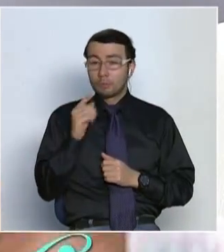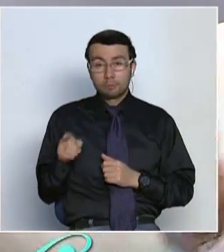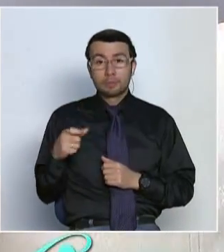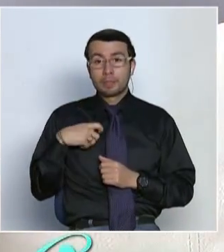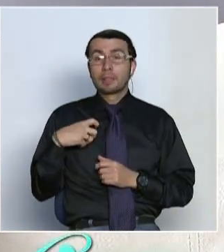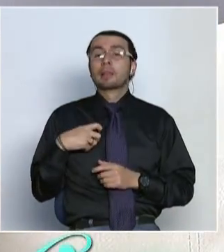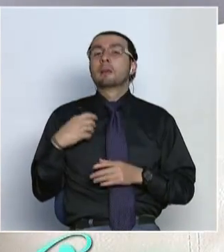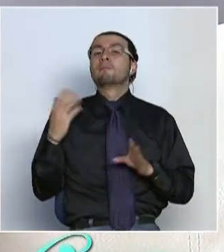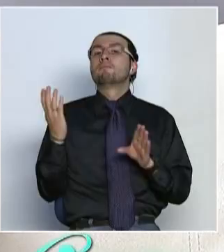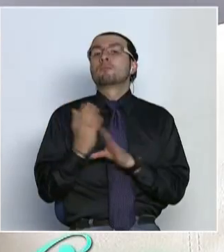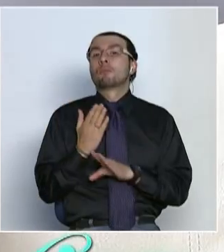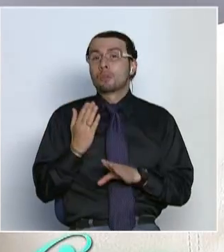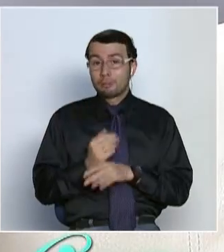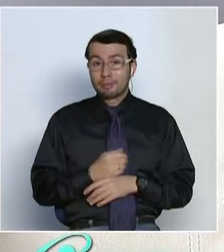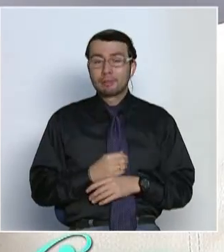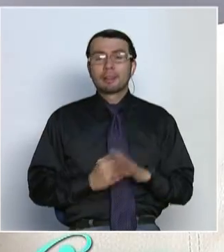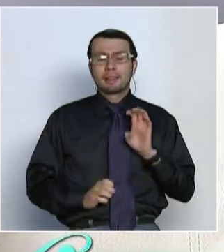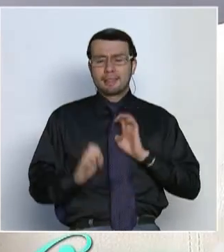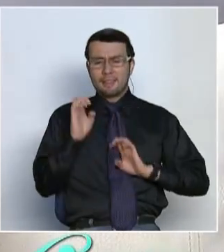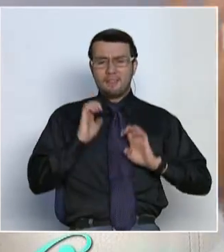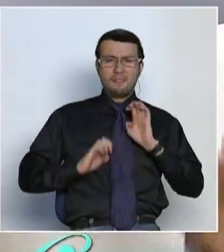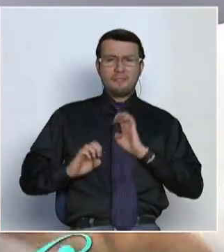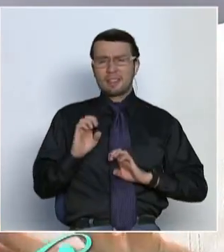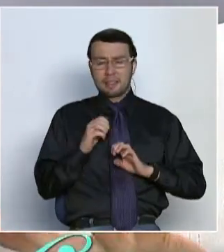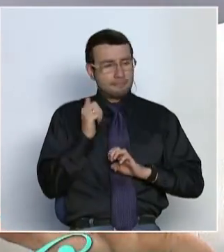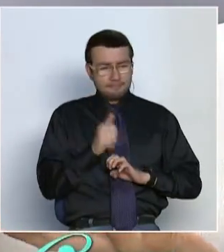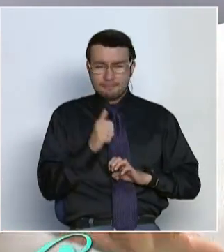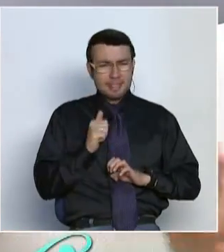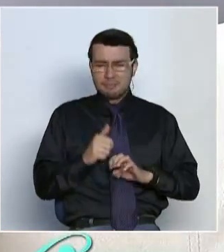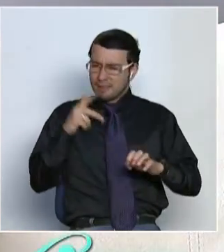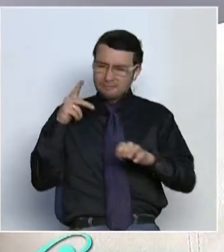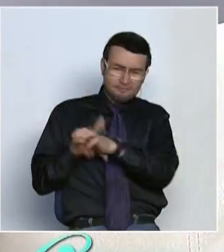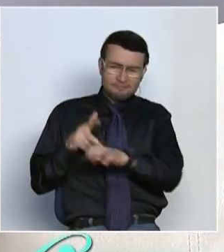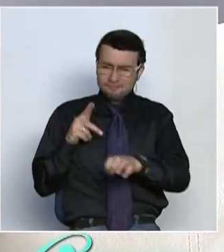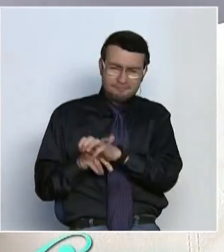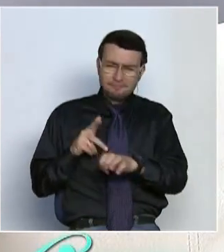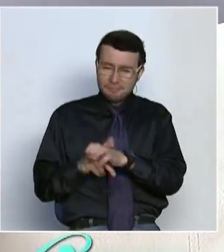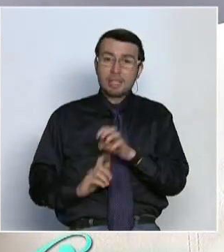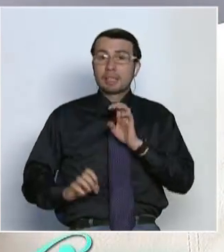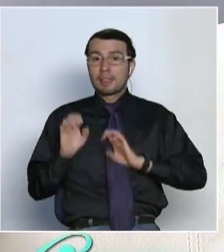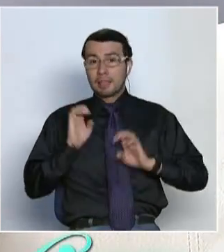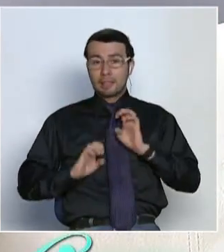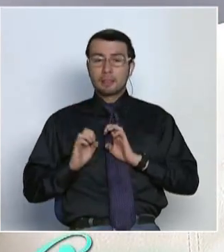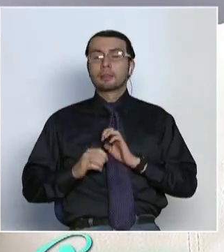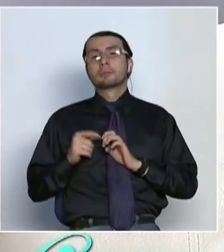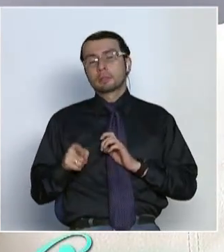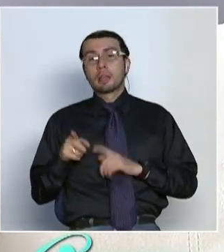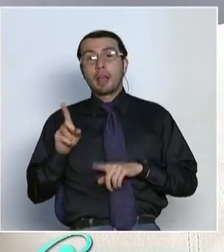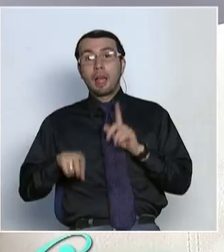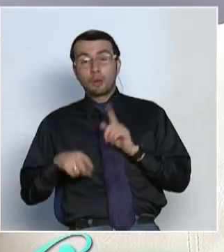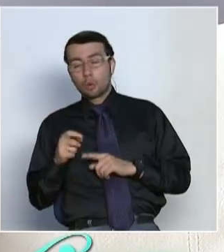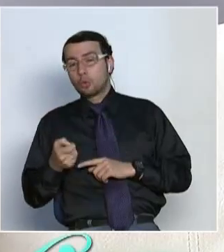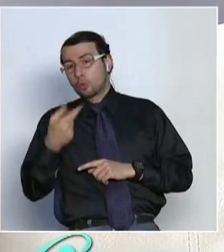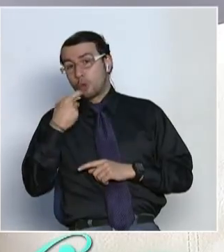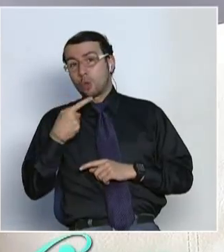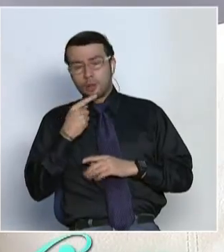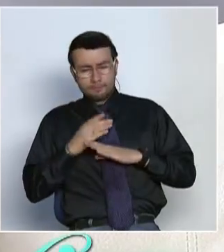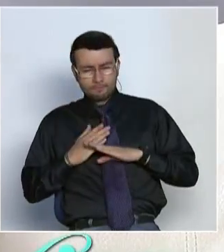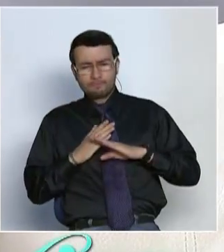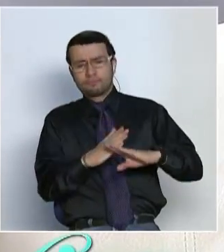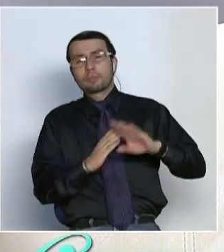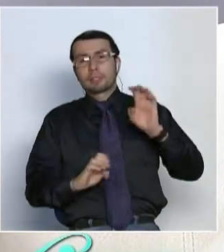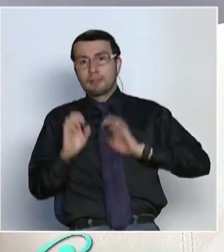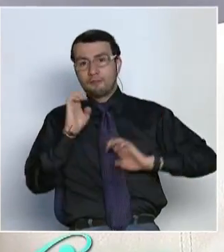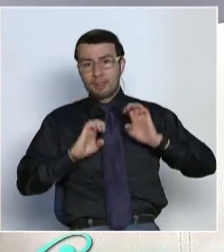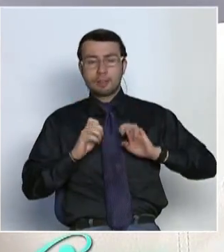problema en que las defensas de ella la están atacando, hay una serie de medicamentos que bloquean esas defensas y entonces ya uno